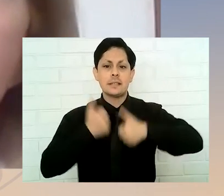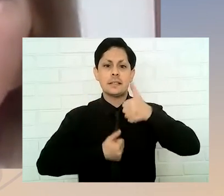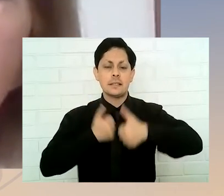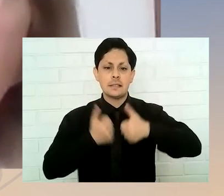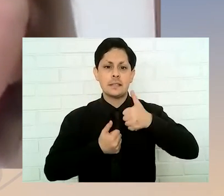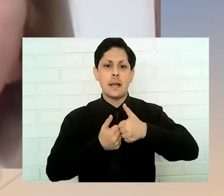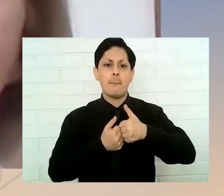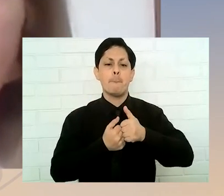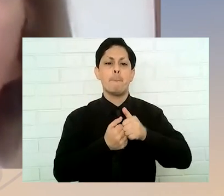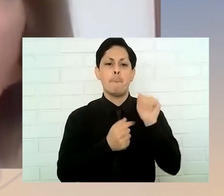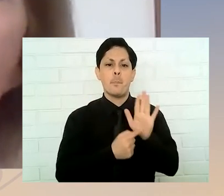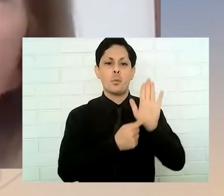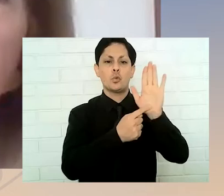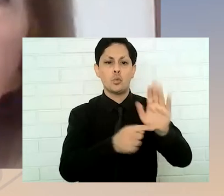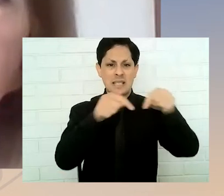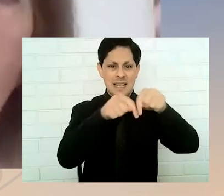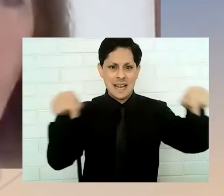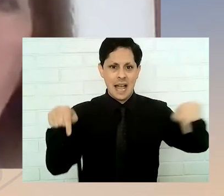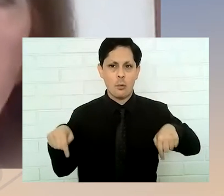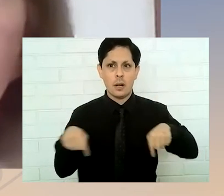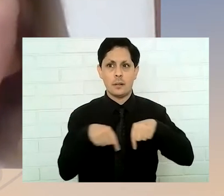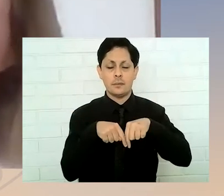presencia en las aulas que